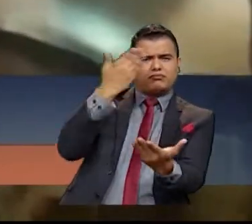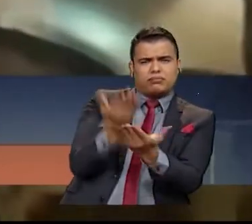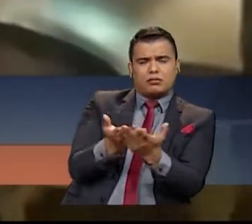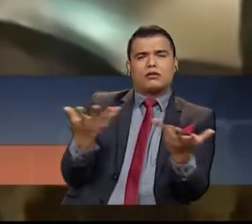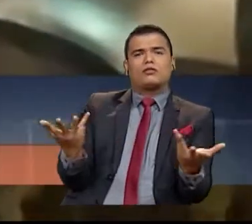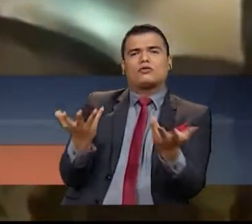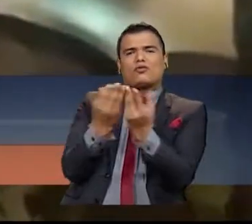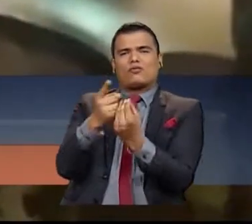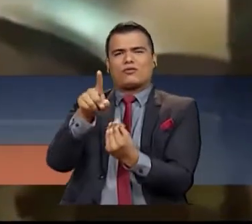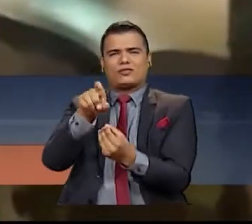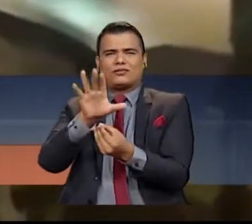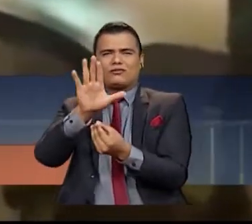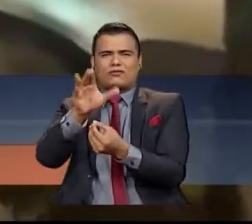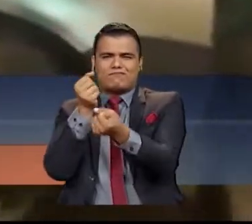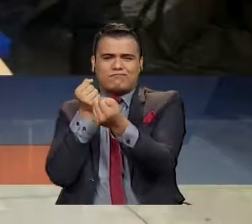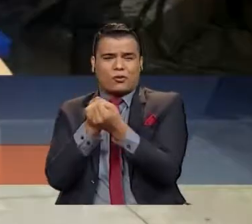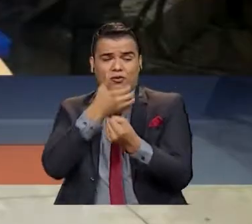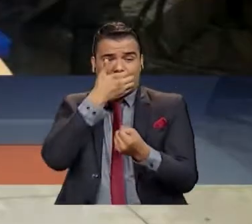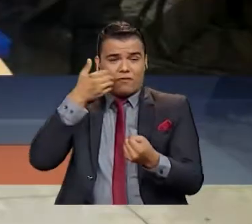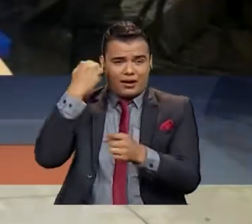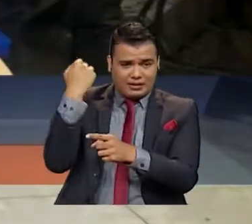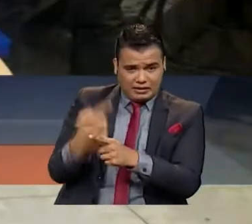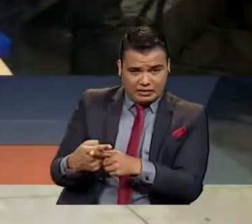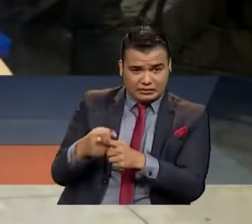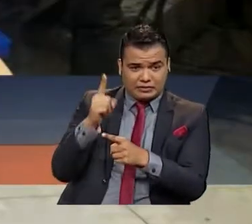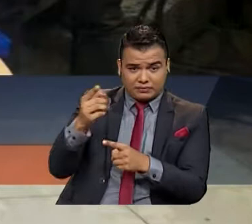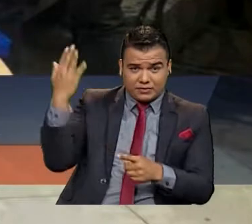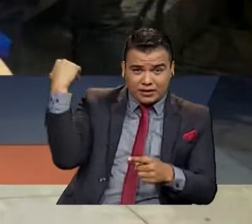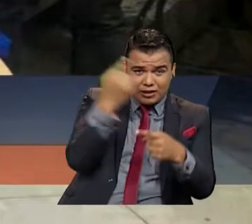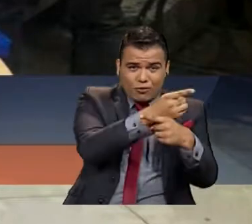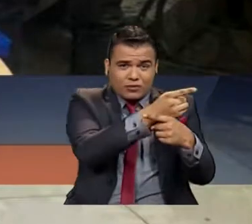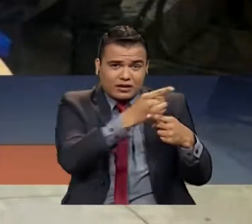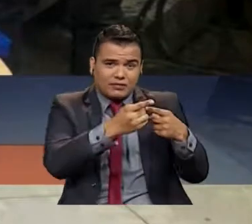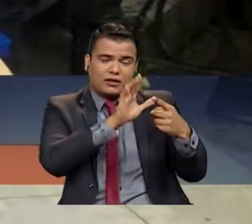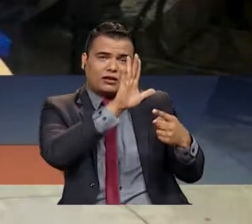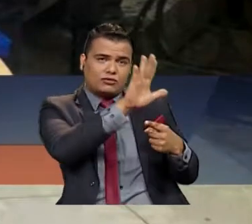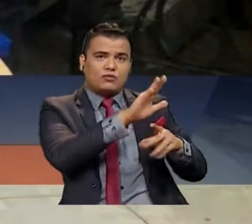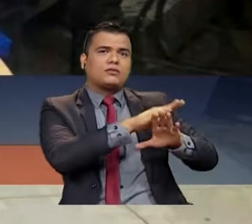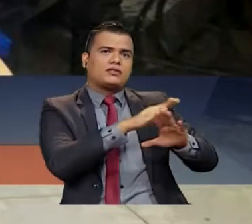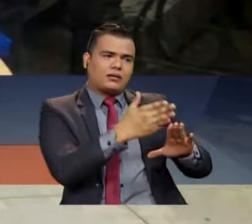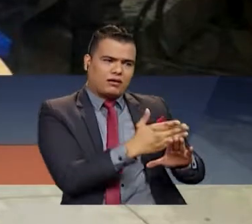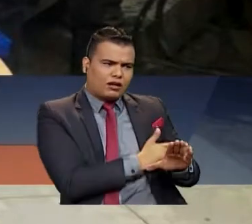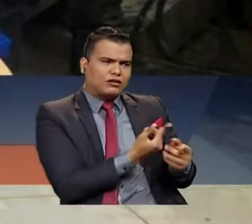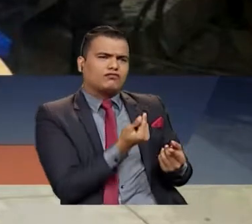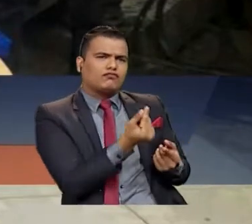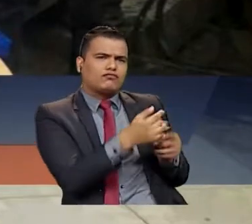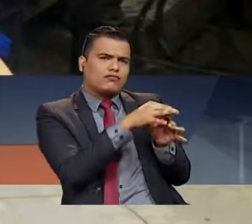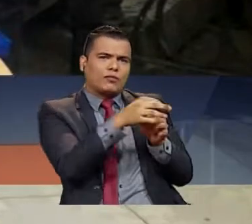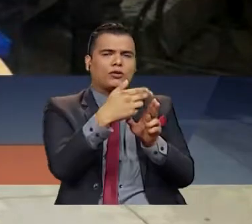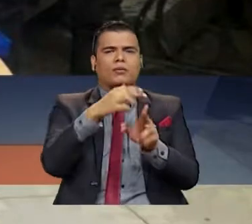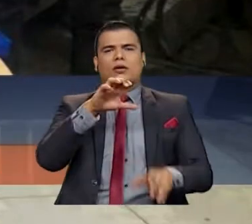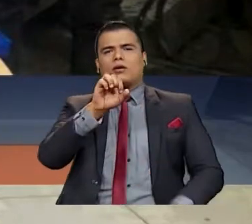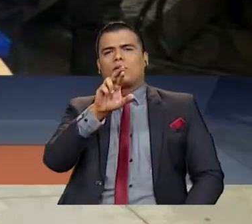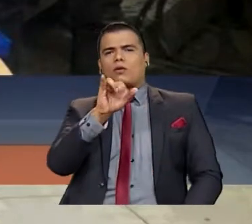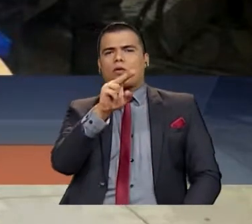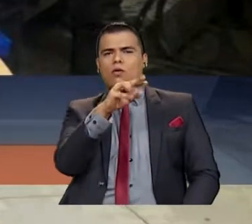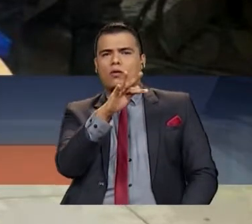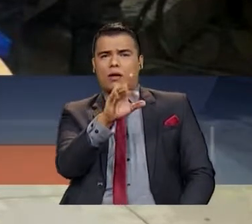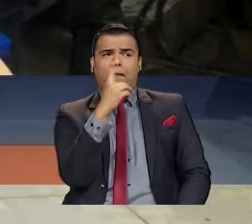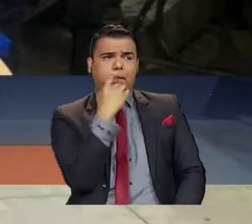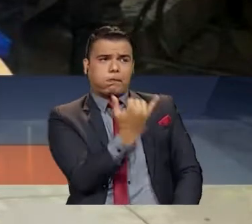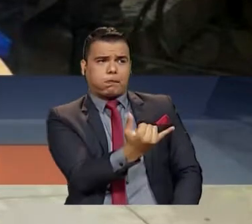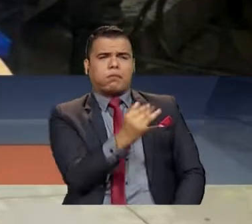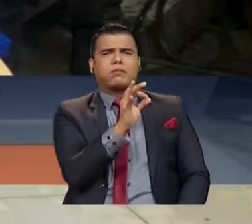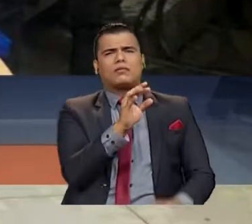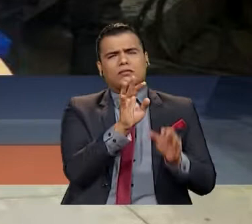frente de las FARC. Este hallazgo se da una semana después de que también muy cerca en el municipio de Corinto se encontraran por lo